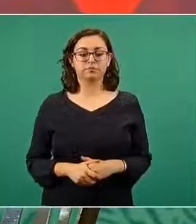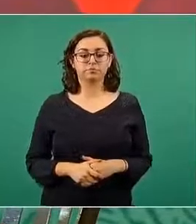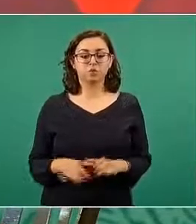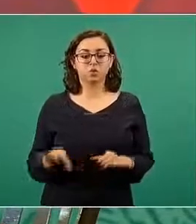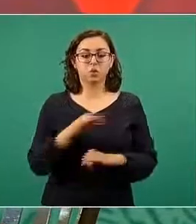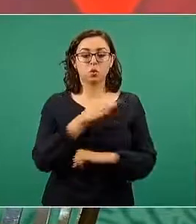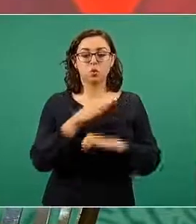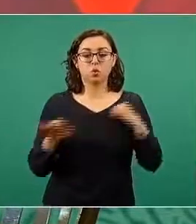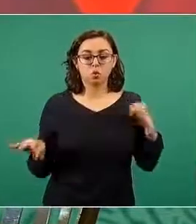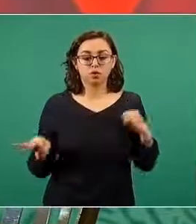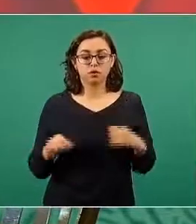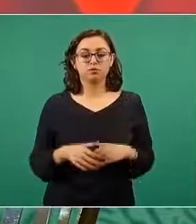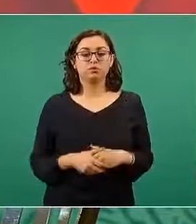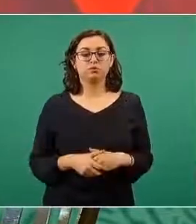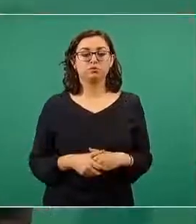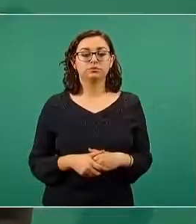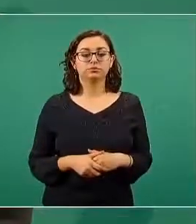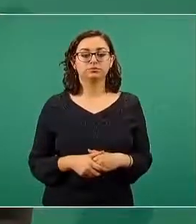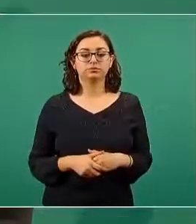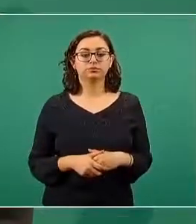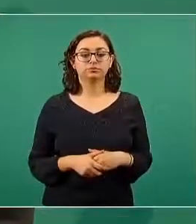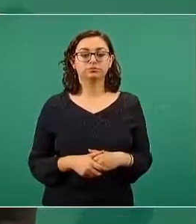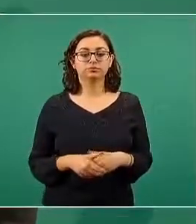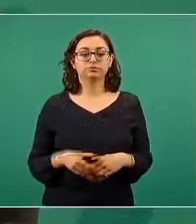finalmente, no hemos tenido